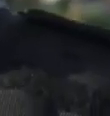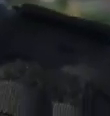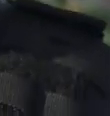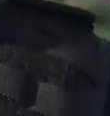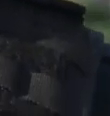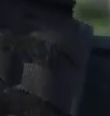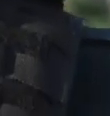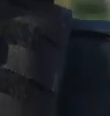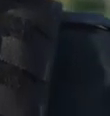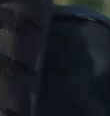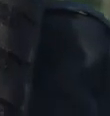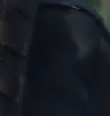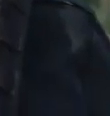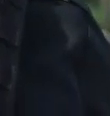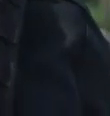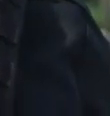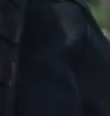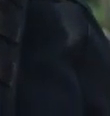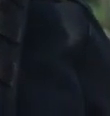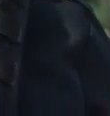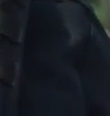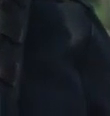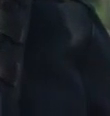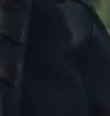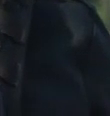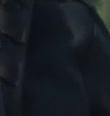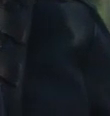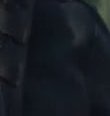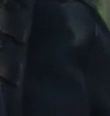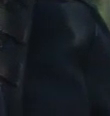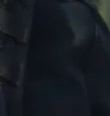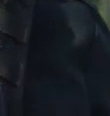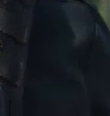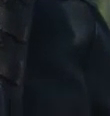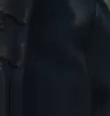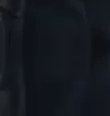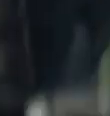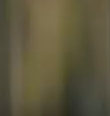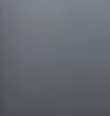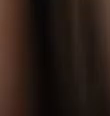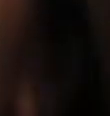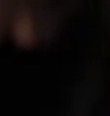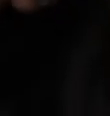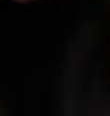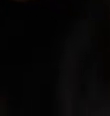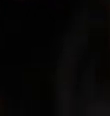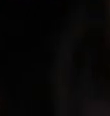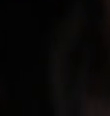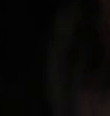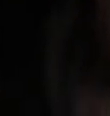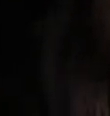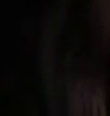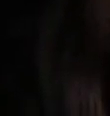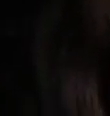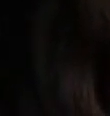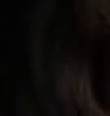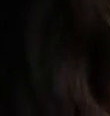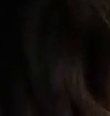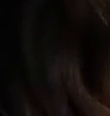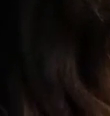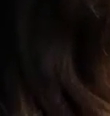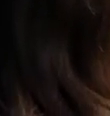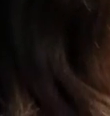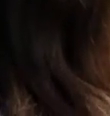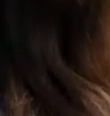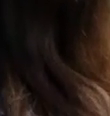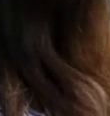Con motivo de este encuentro que tiene como principal objetivo